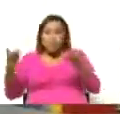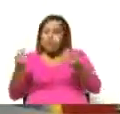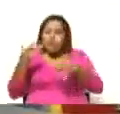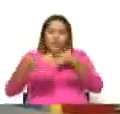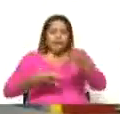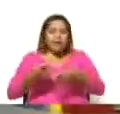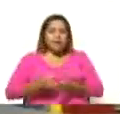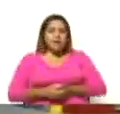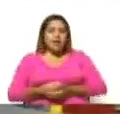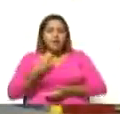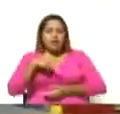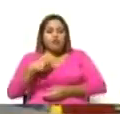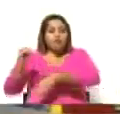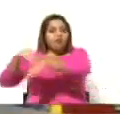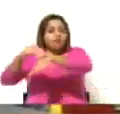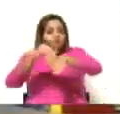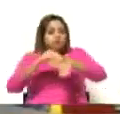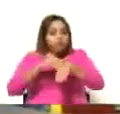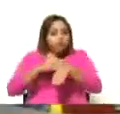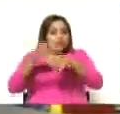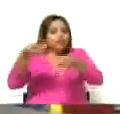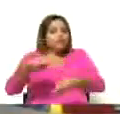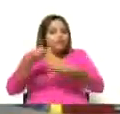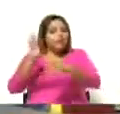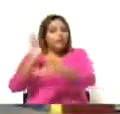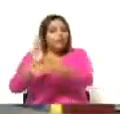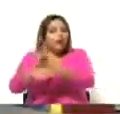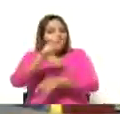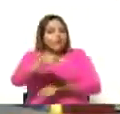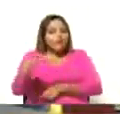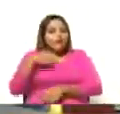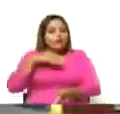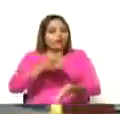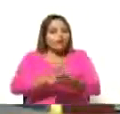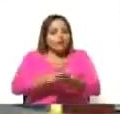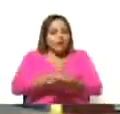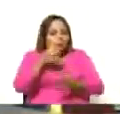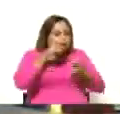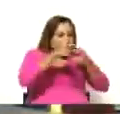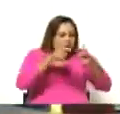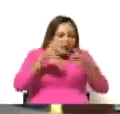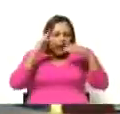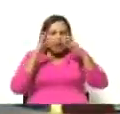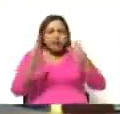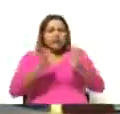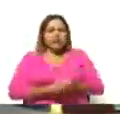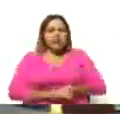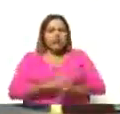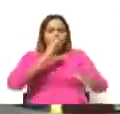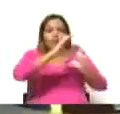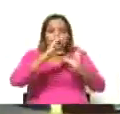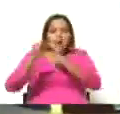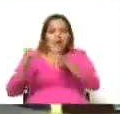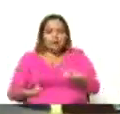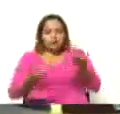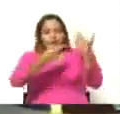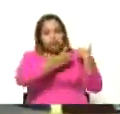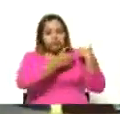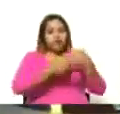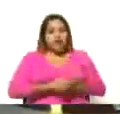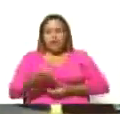Bueno, estaremos informando y el llamado es a la prevención, la tranquilidad y la observación y a comunicarse con las autoridades